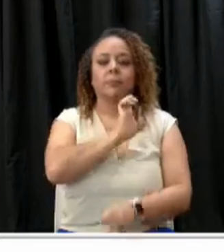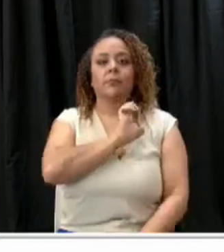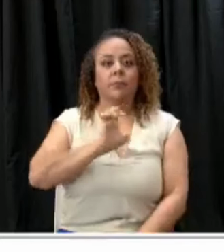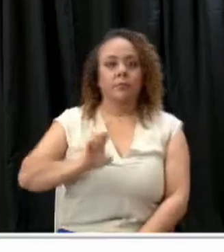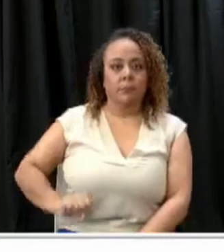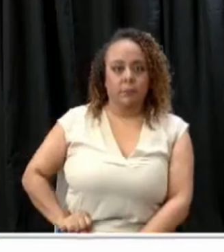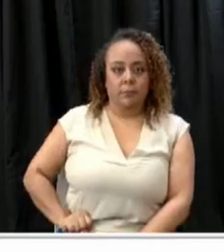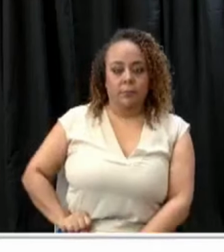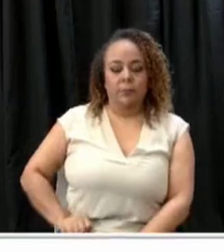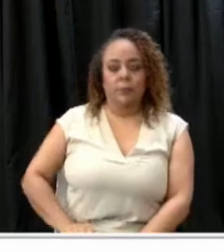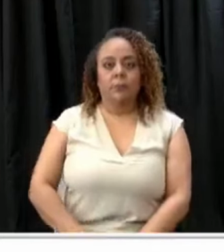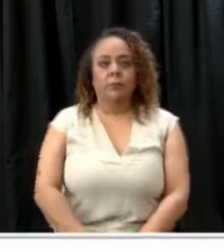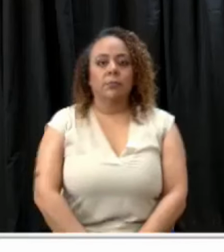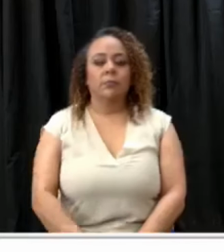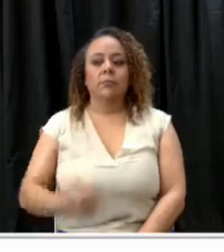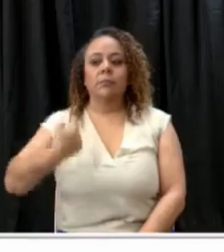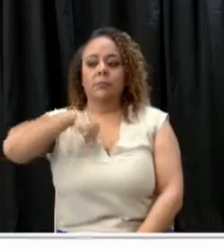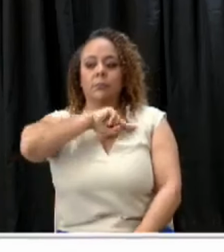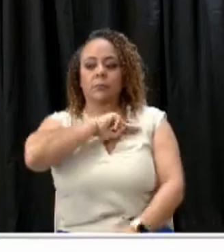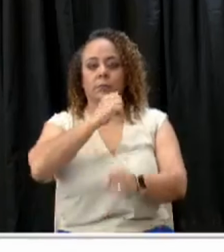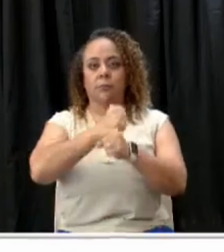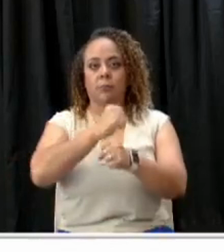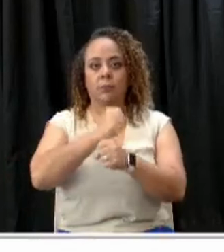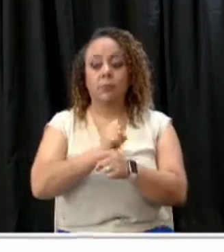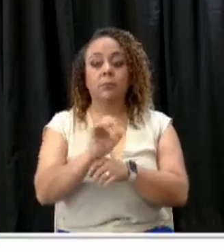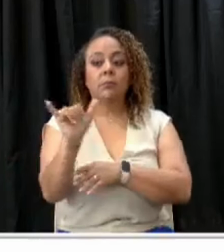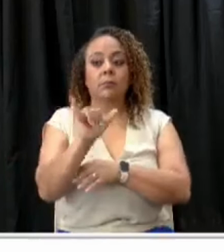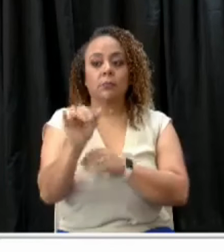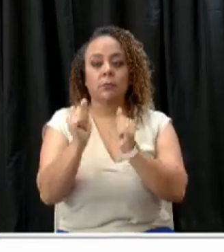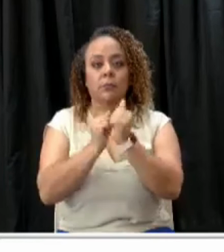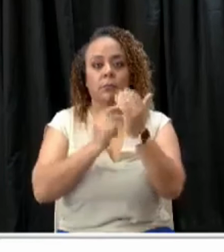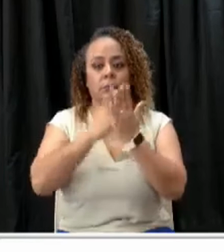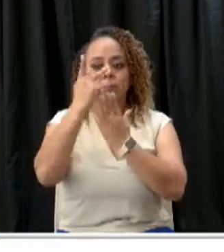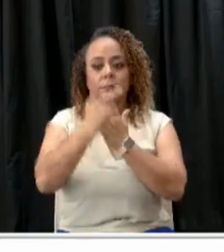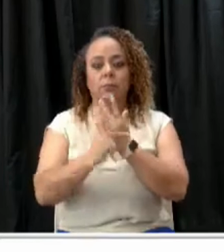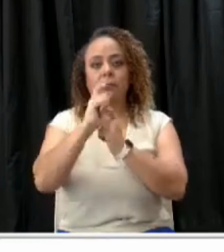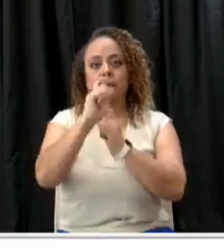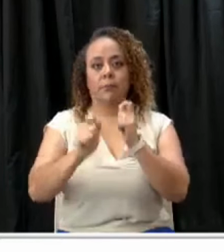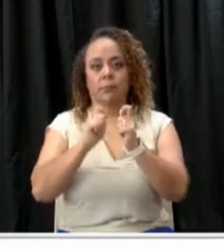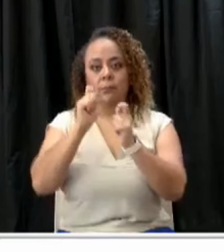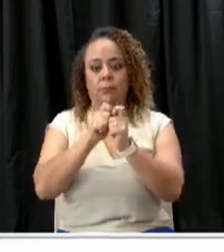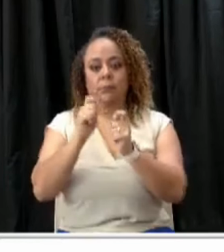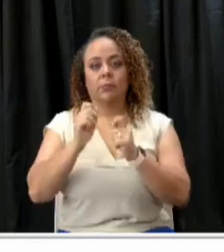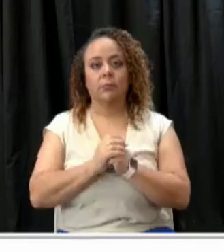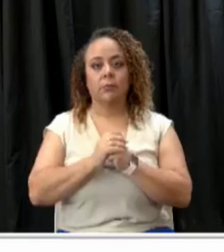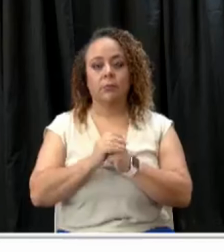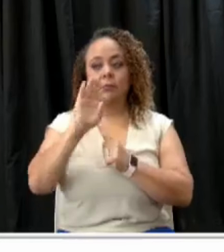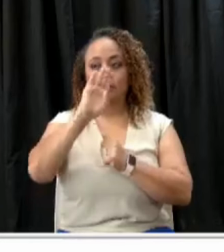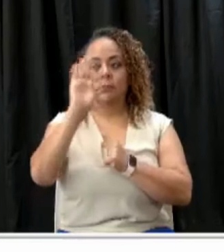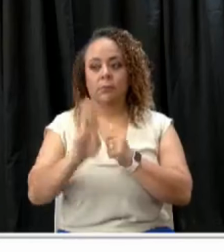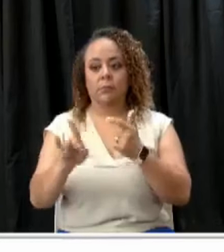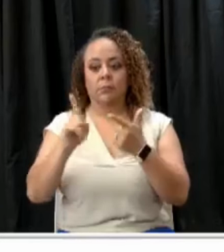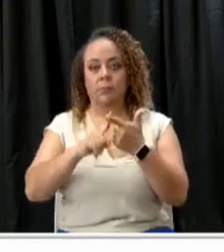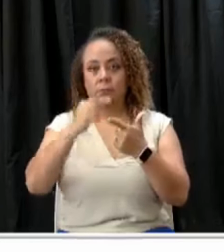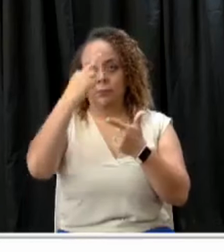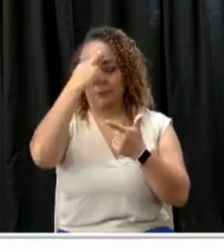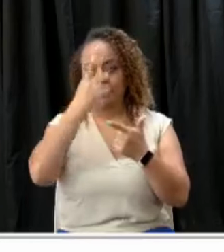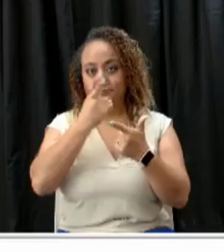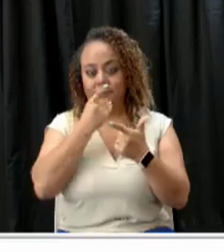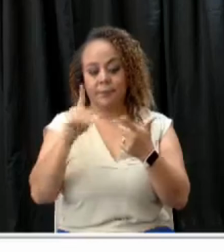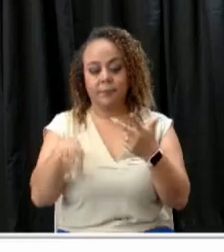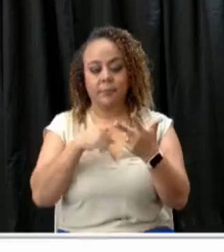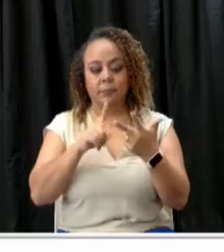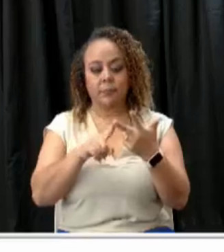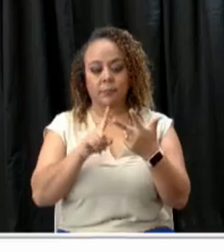Salvador. Estamos trabajando también con programas específicos en Brasil, República